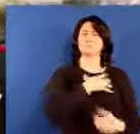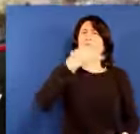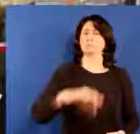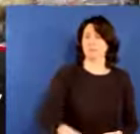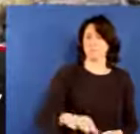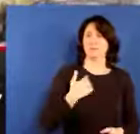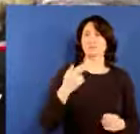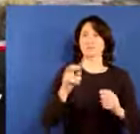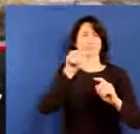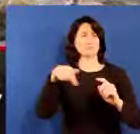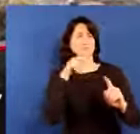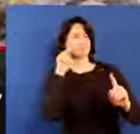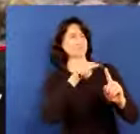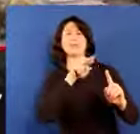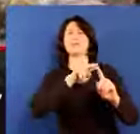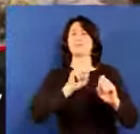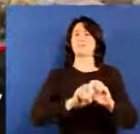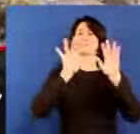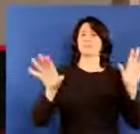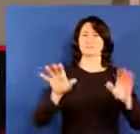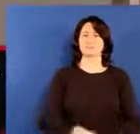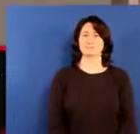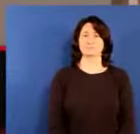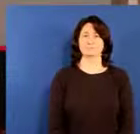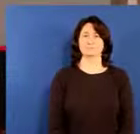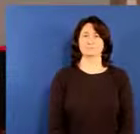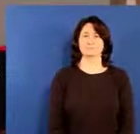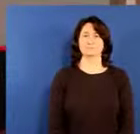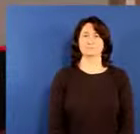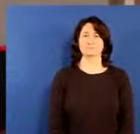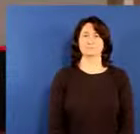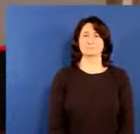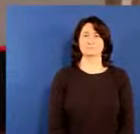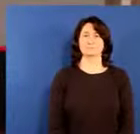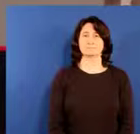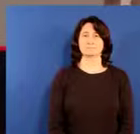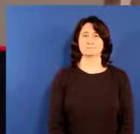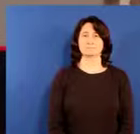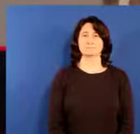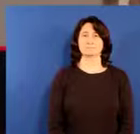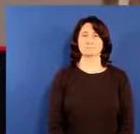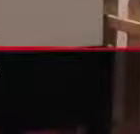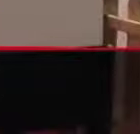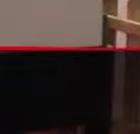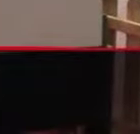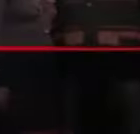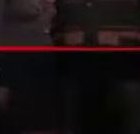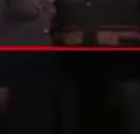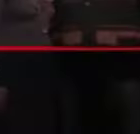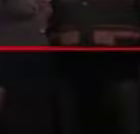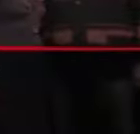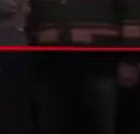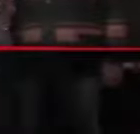las personas mayores constituyen un importante capital activo para nuestra sociedad, organiza desde hace años los